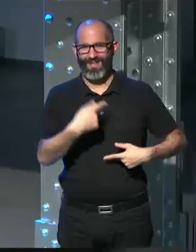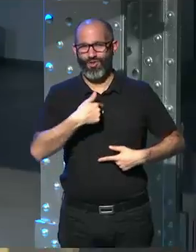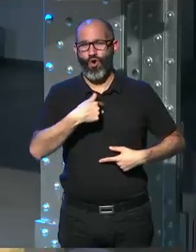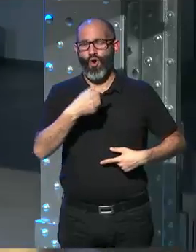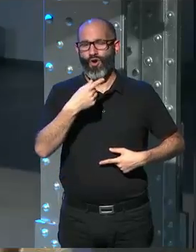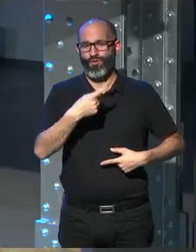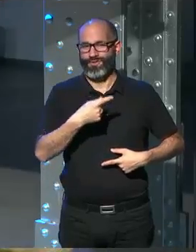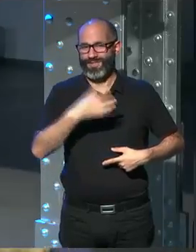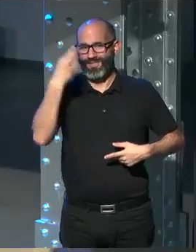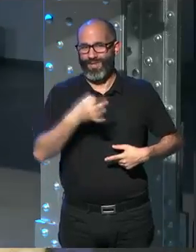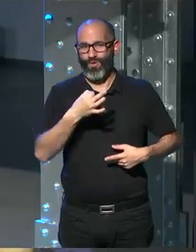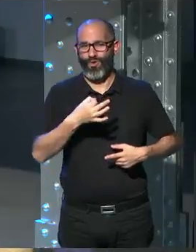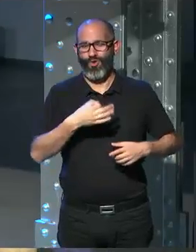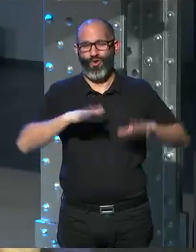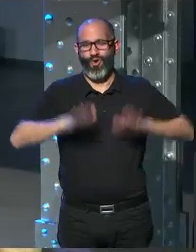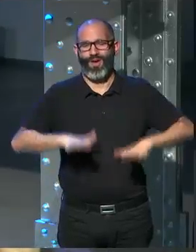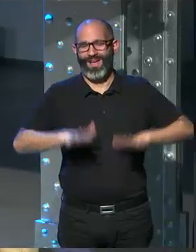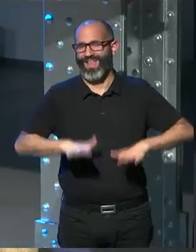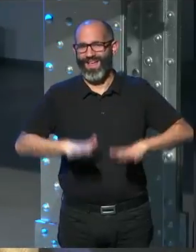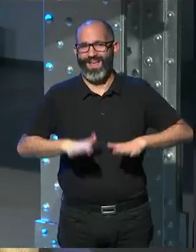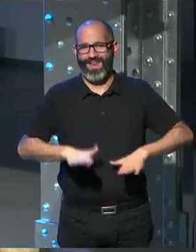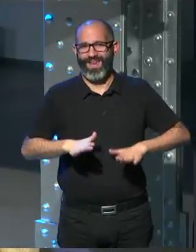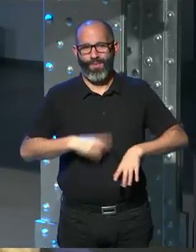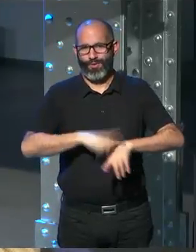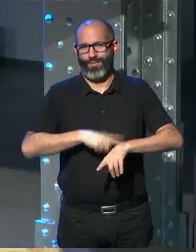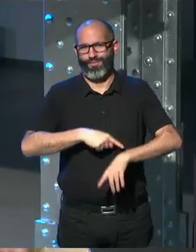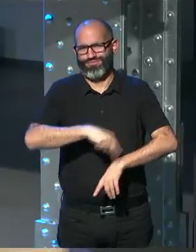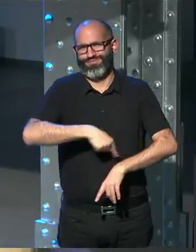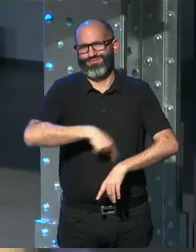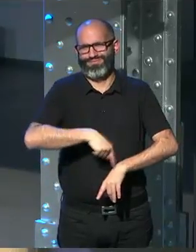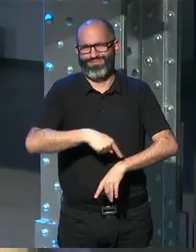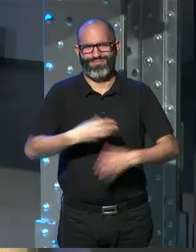tiraríamos aquí sí, todo el tiempo.